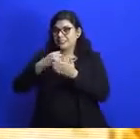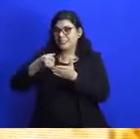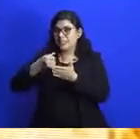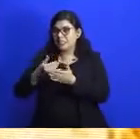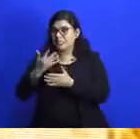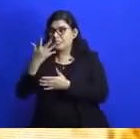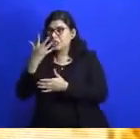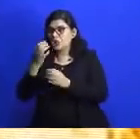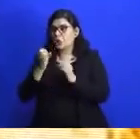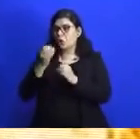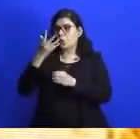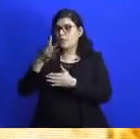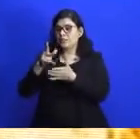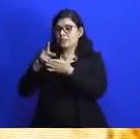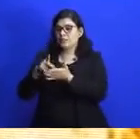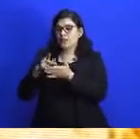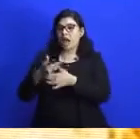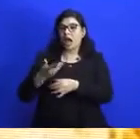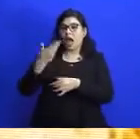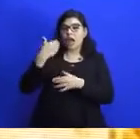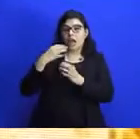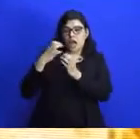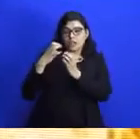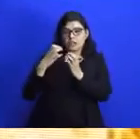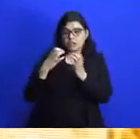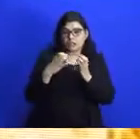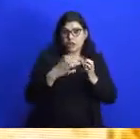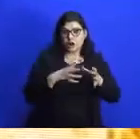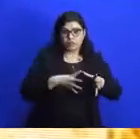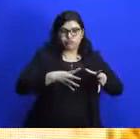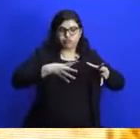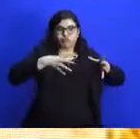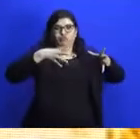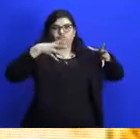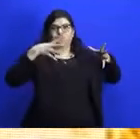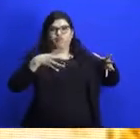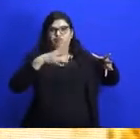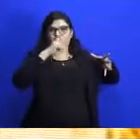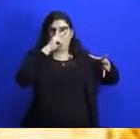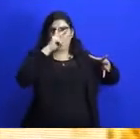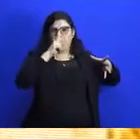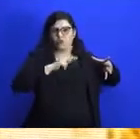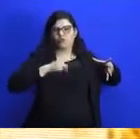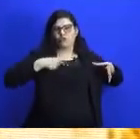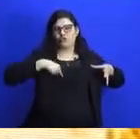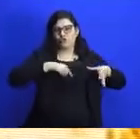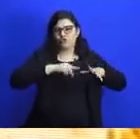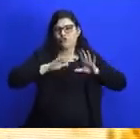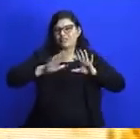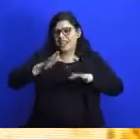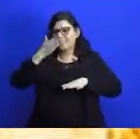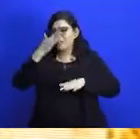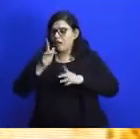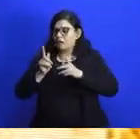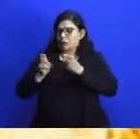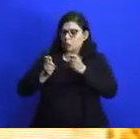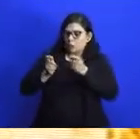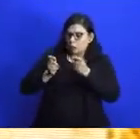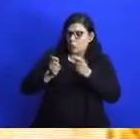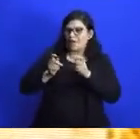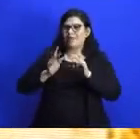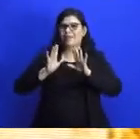antes hacíamos unas sandías exageradamente grandes. Entonces hemos aprendido distancias, hemos metido también variedades